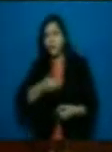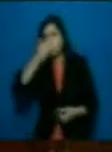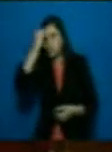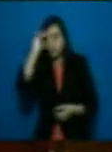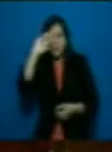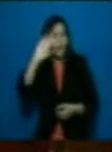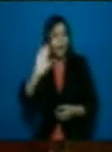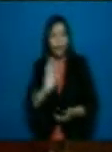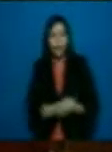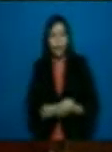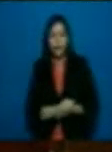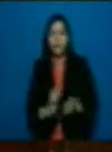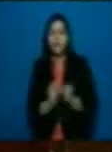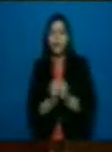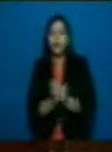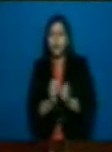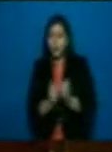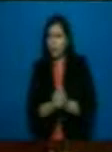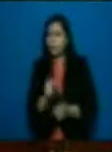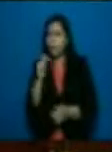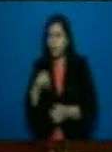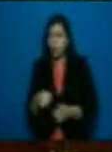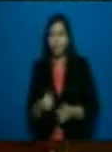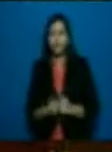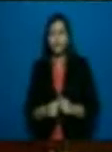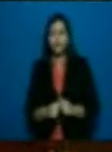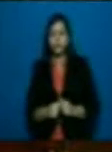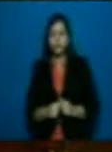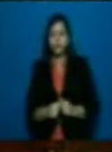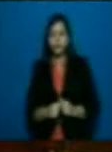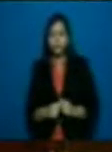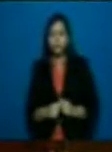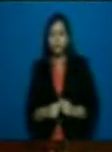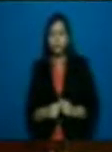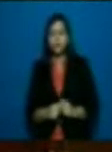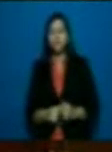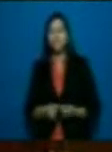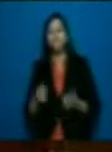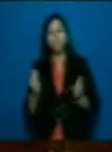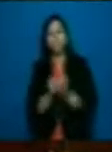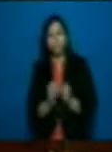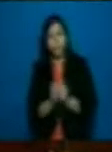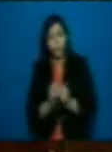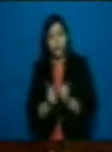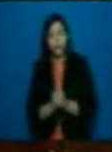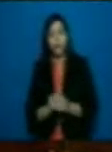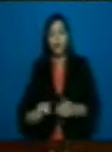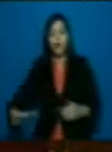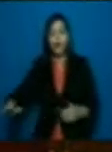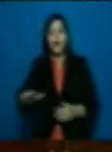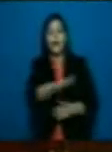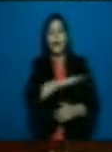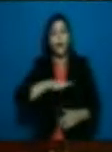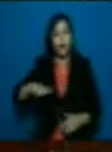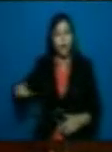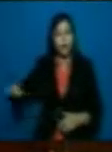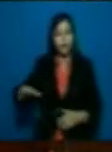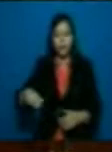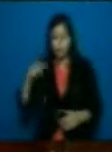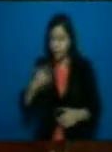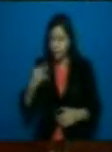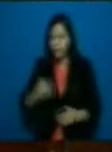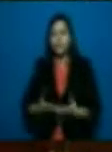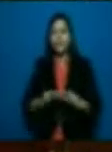lo que ocurre a nuestros vecinos para problemas regionales soluciones